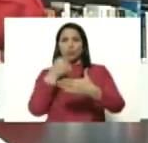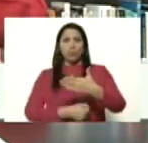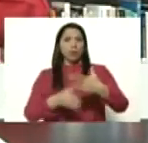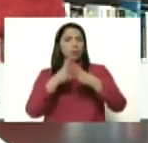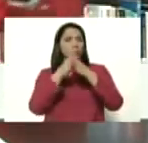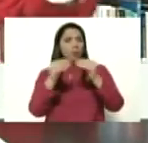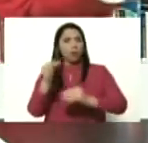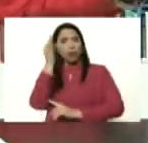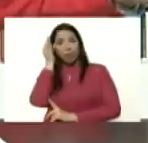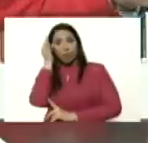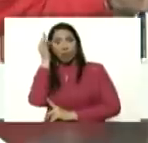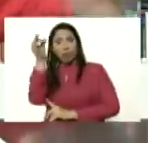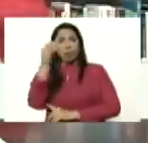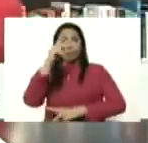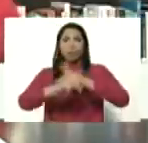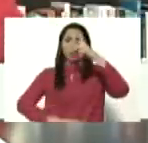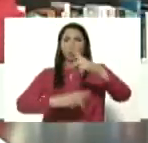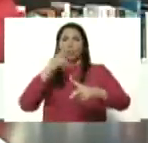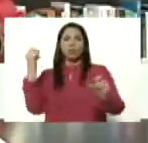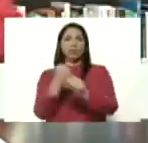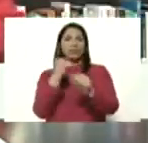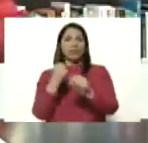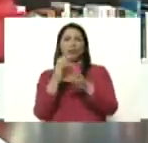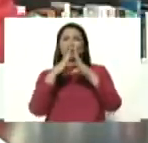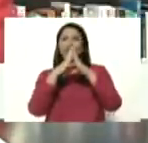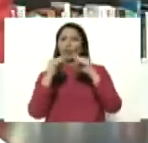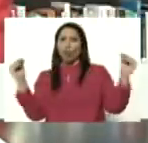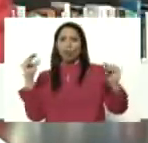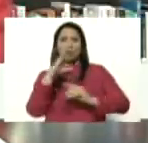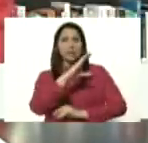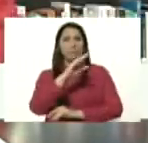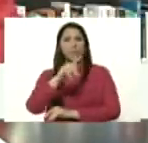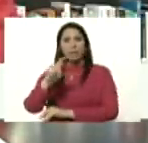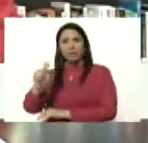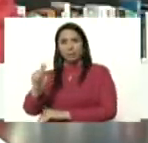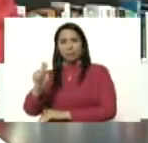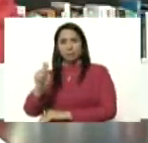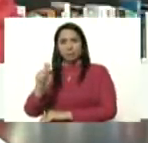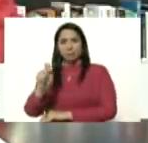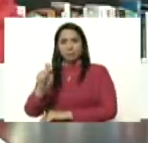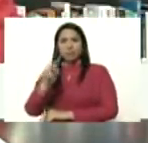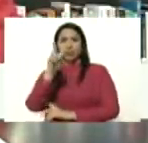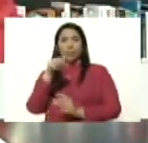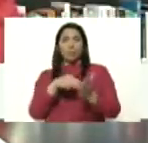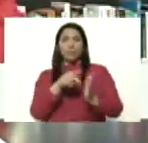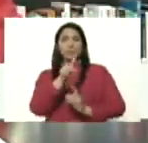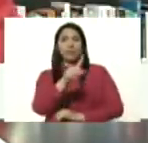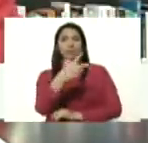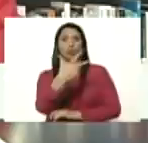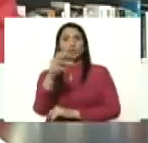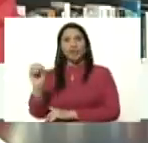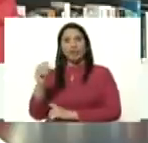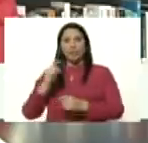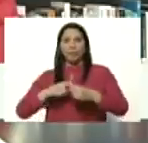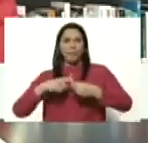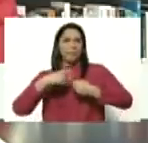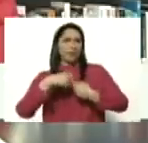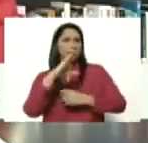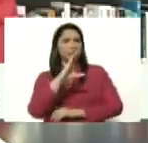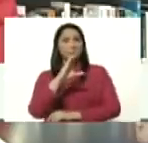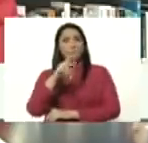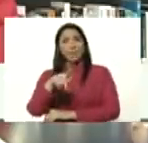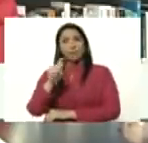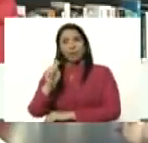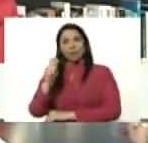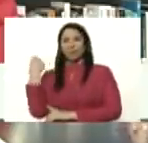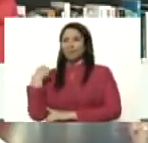consejos productivos de trabajadores, todos los CPT, todos, los 2.130 CPT, todos